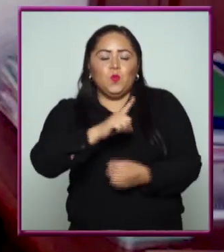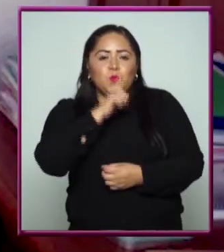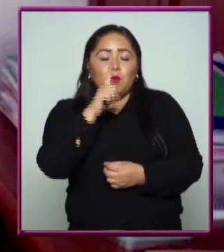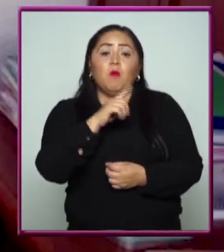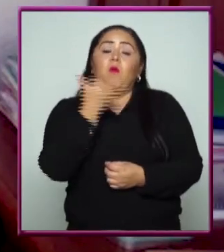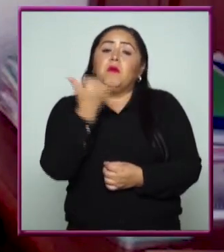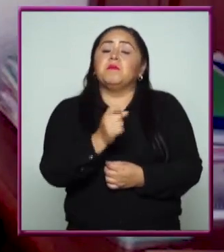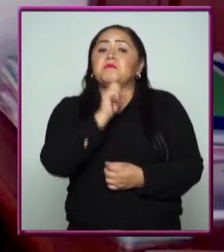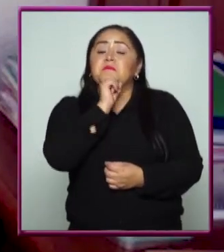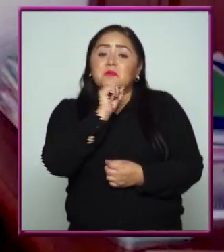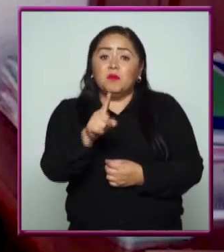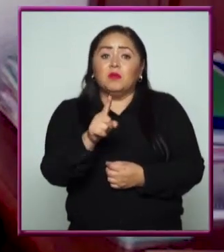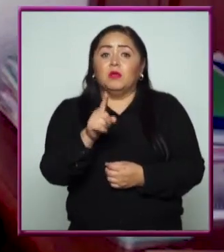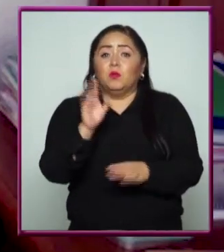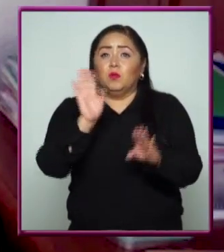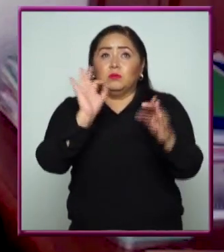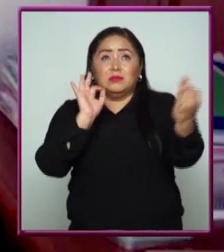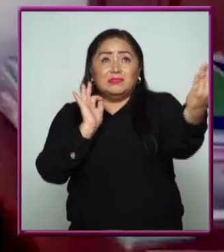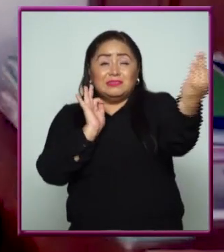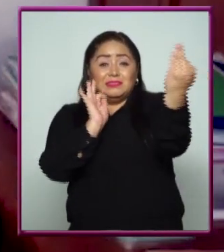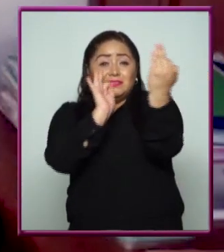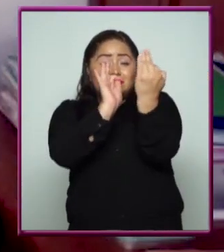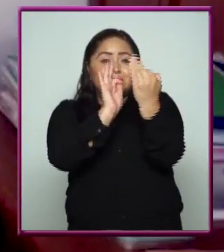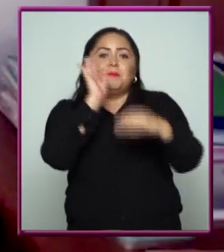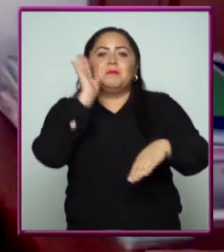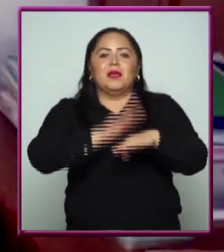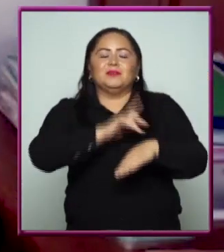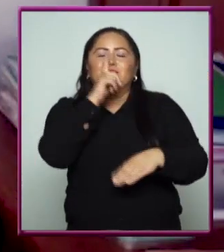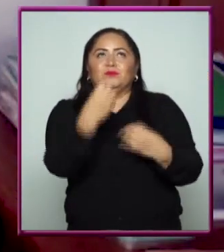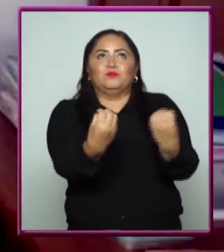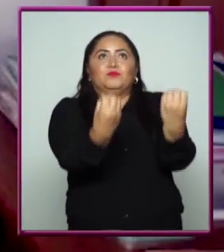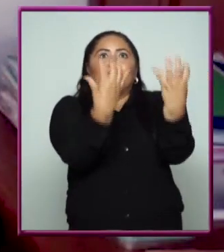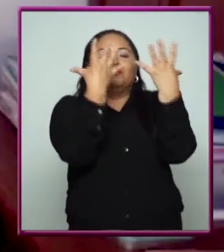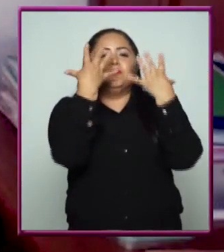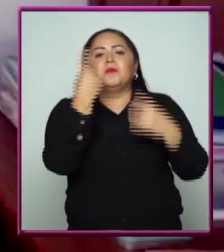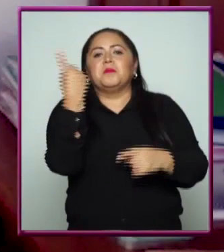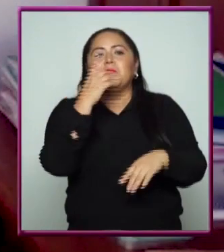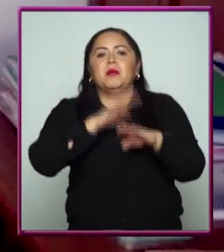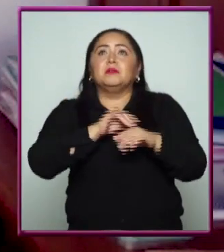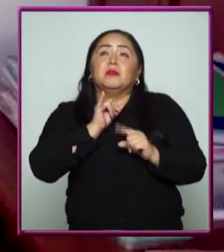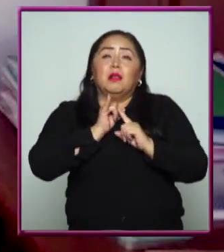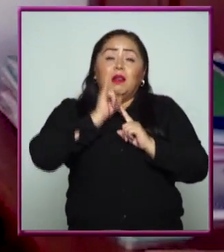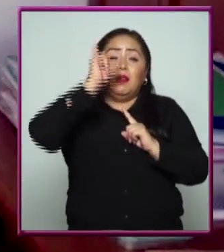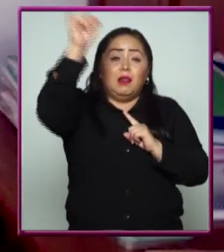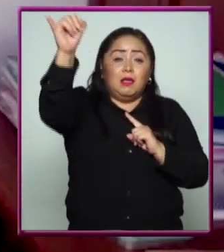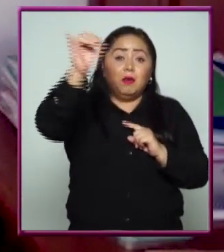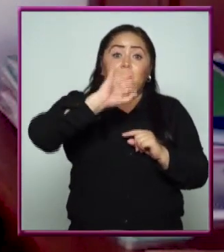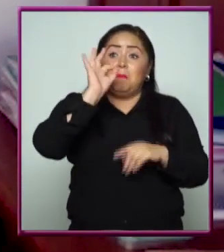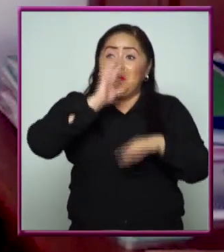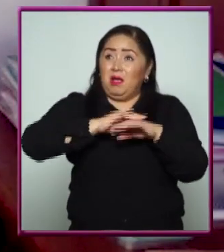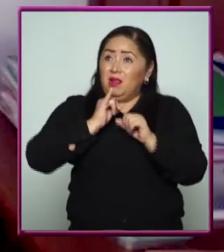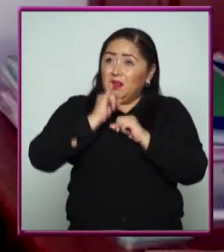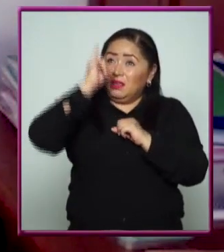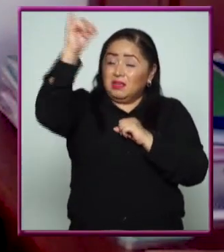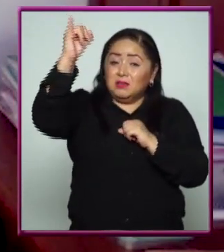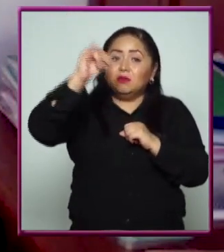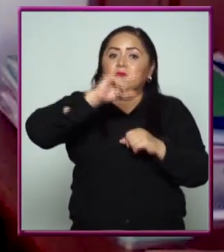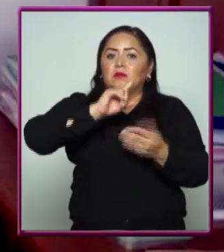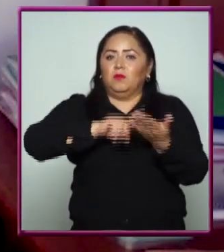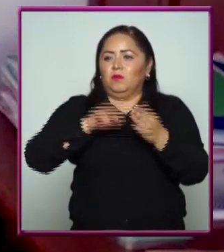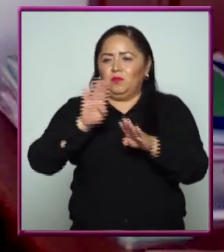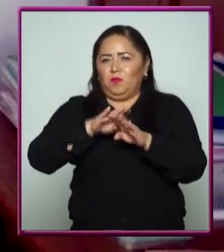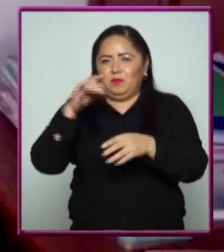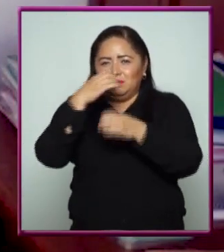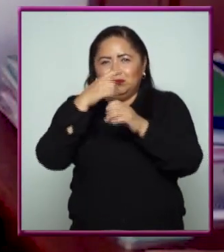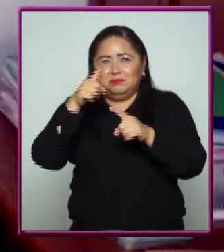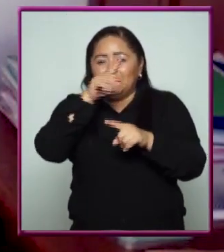también, pues si están muy cerca, son más luminosas que si están más lejos, ¿no? Mientras más lejos los objetos